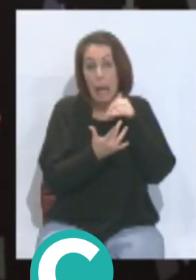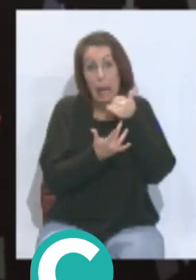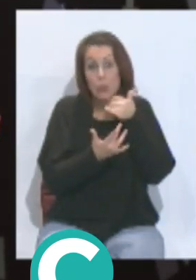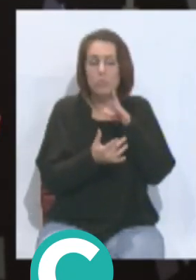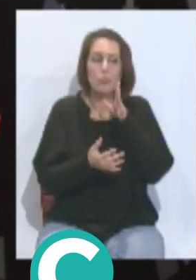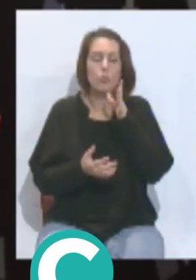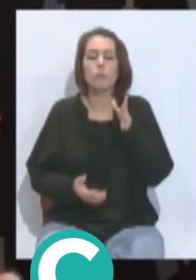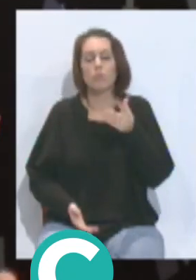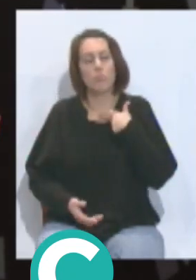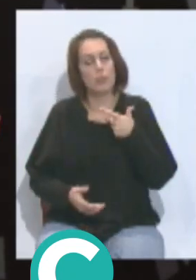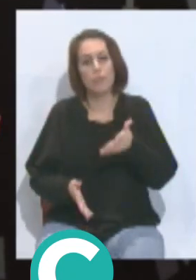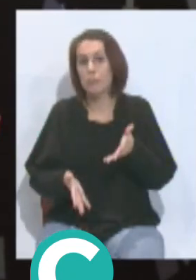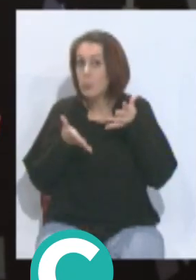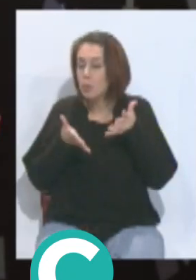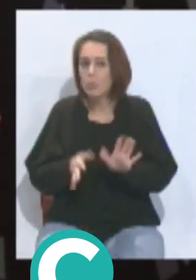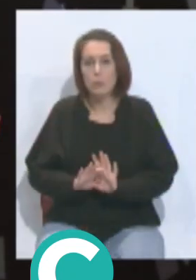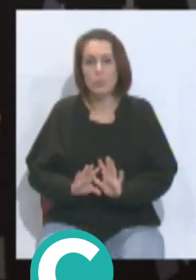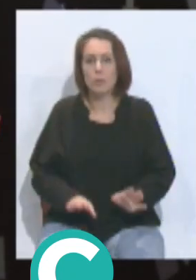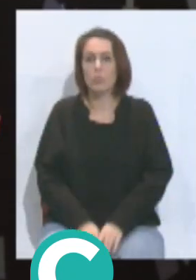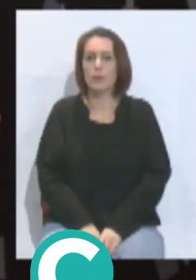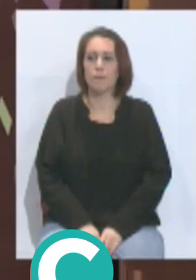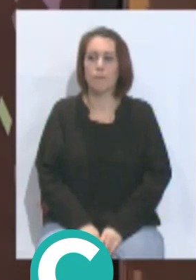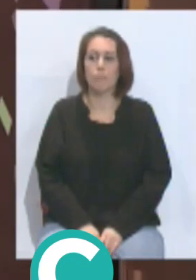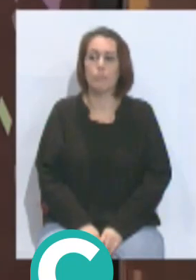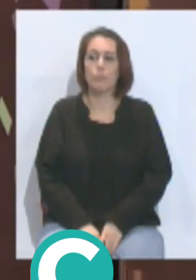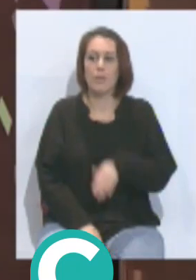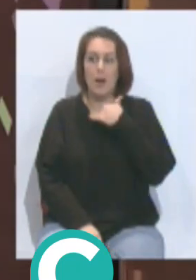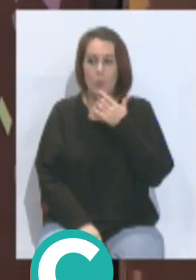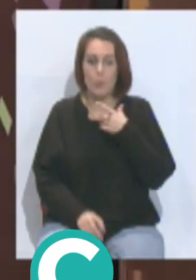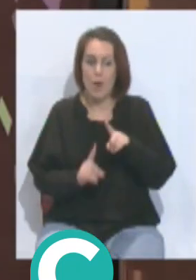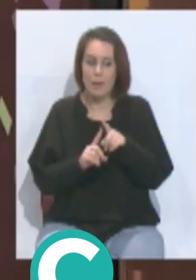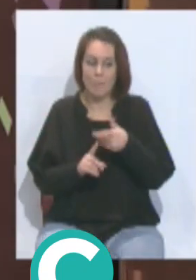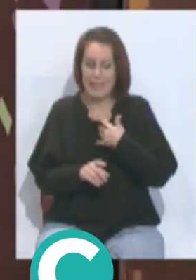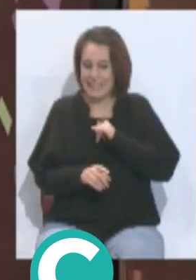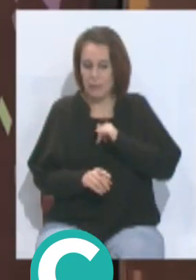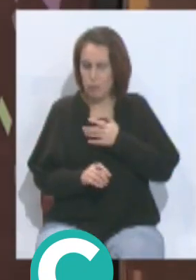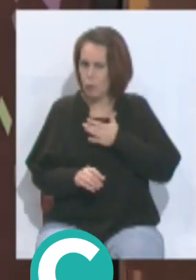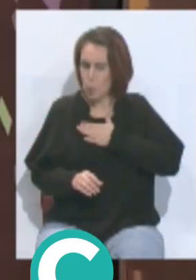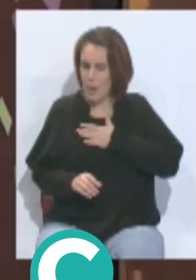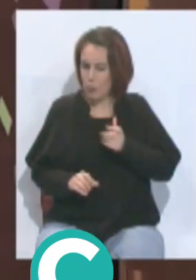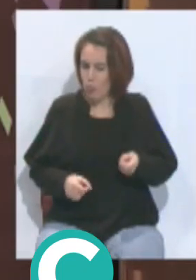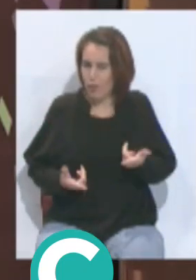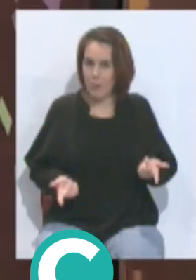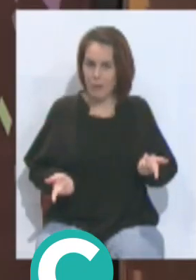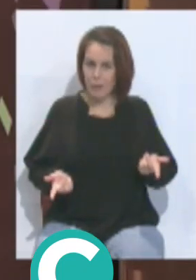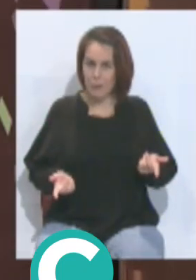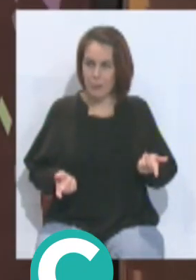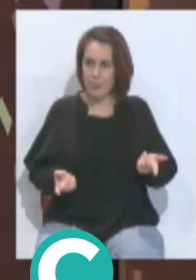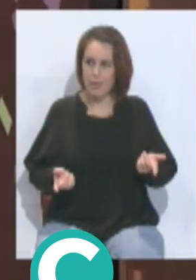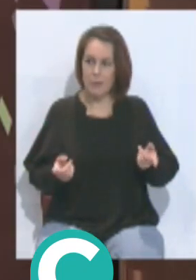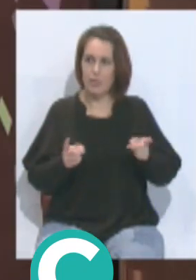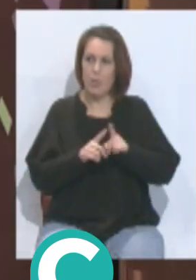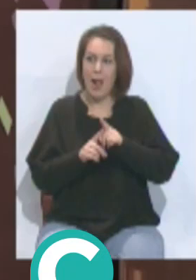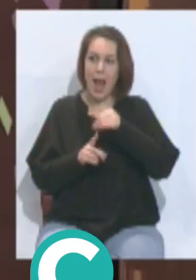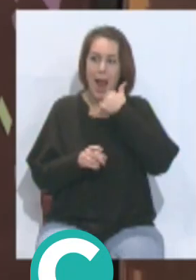porque me gusta, la verdad que me gusta mucho esa modalidad. Es algo muy genuino, además muy nuestro, ¿verdad? Sí, yo no sé si, sí. Sí, si todavía...